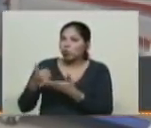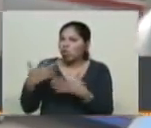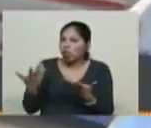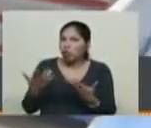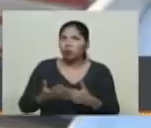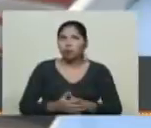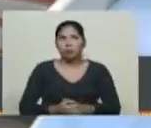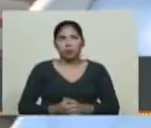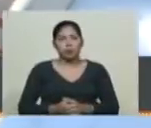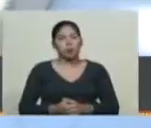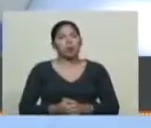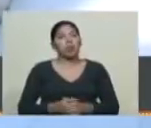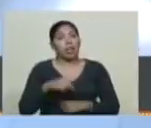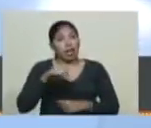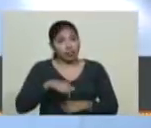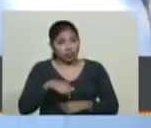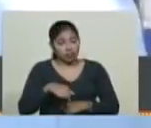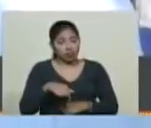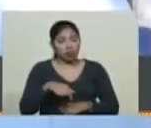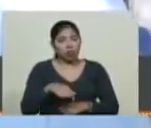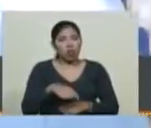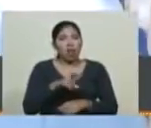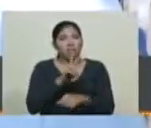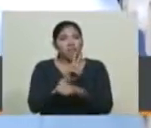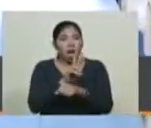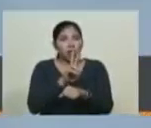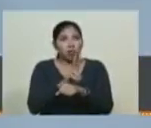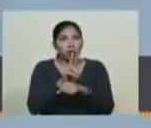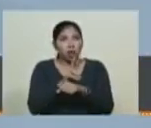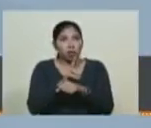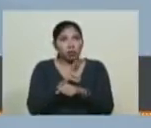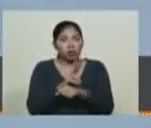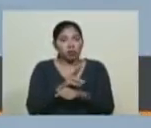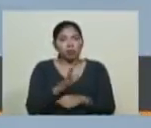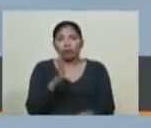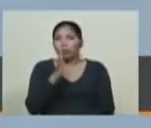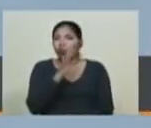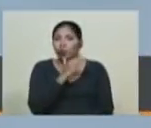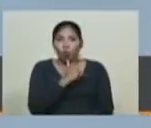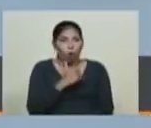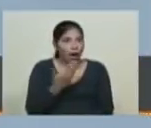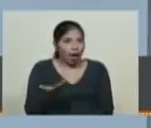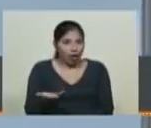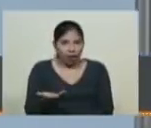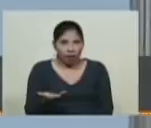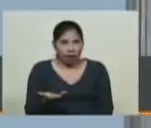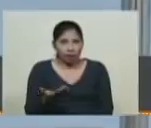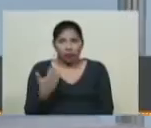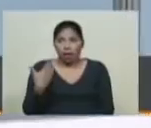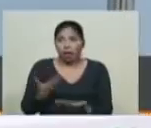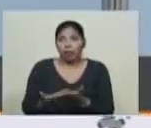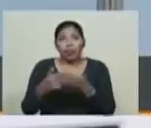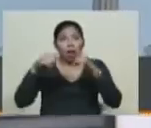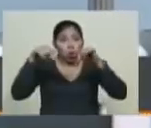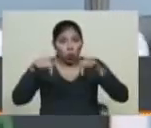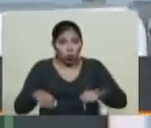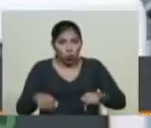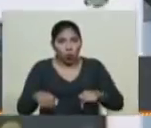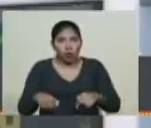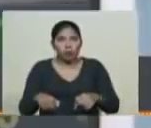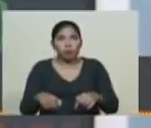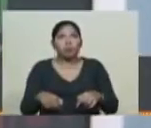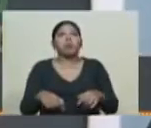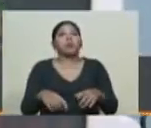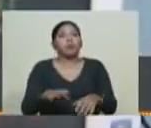Presidente, en el estado Vargas no había o no hay hasta el día de hoy un Trauma